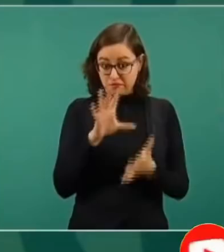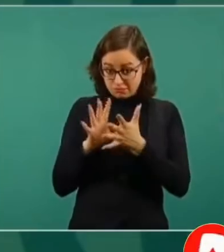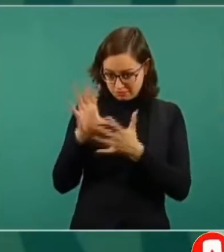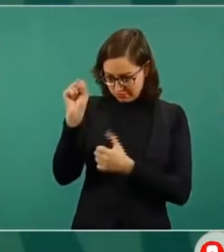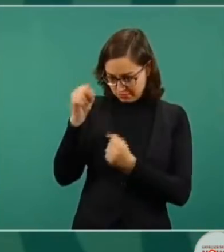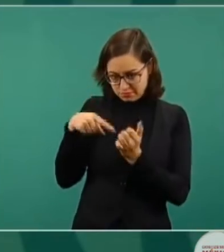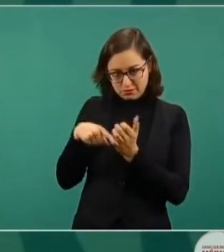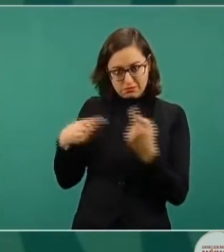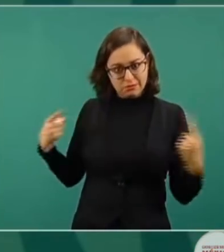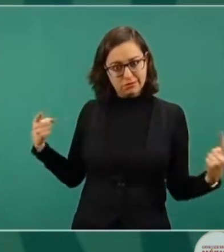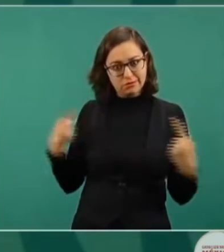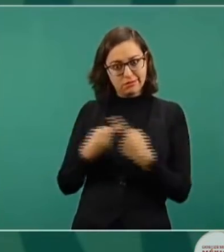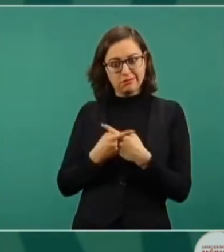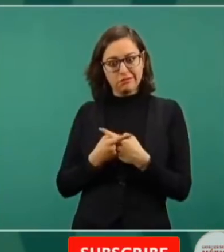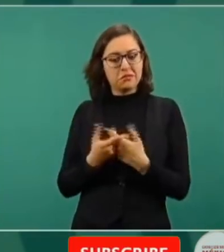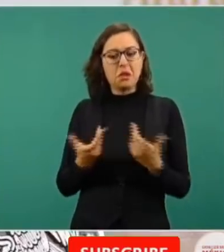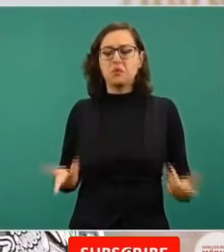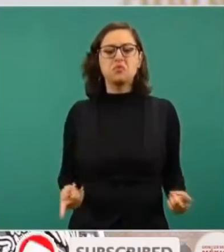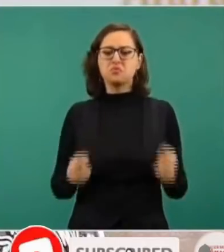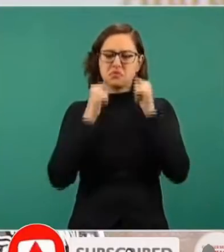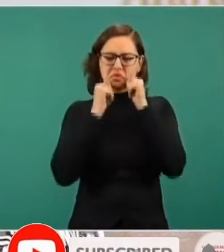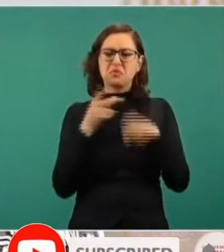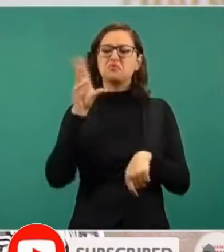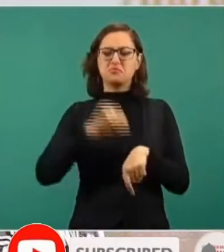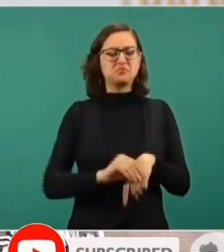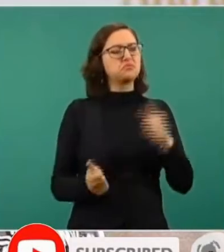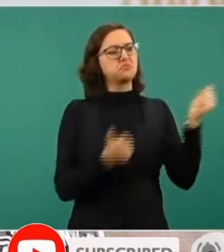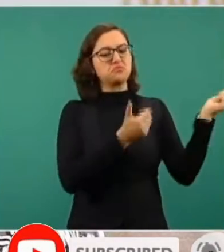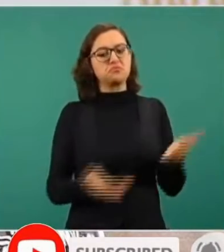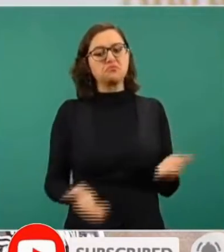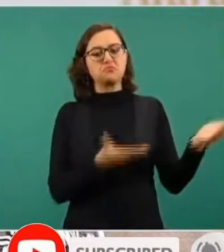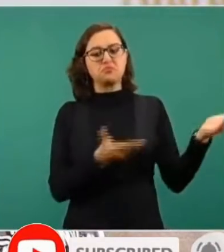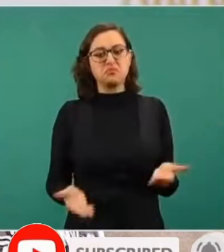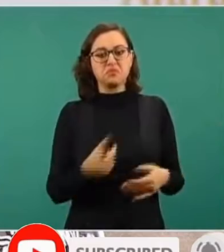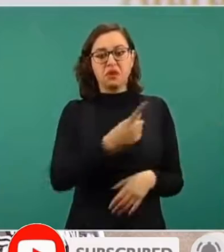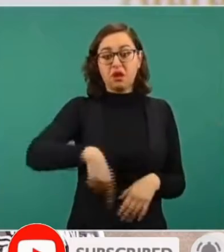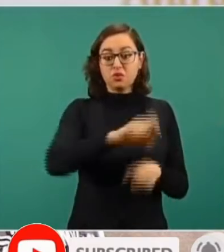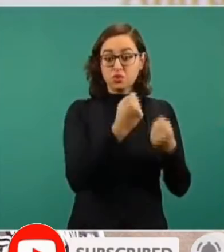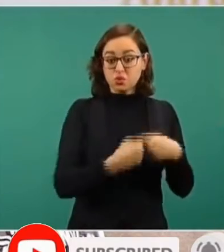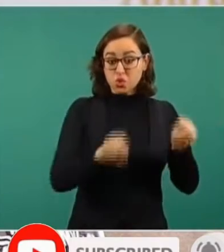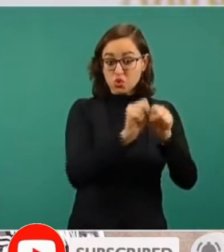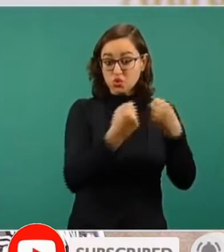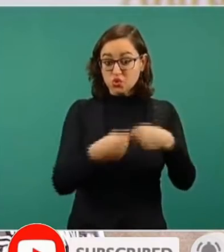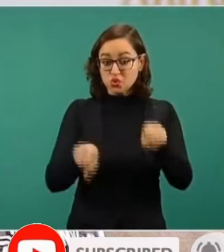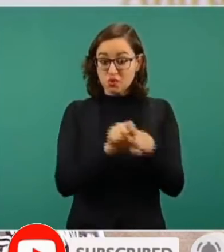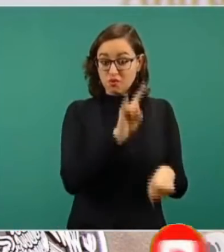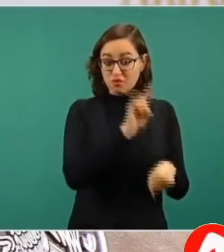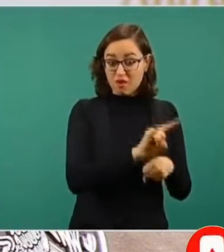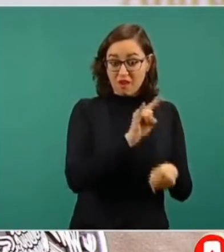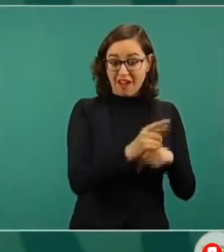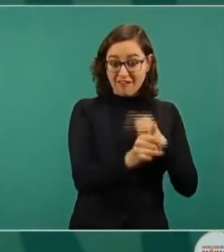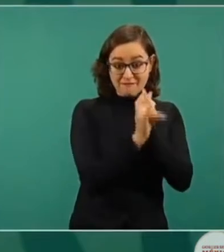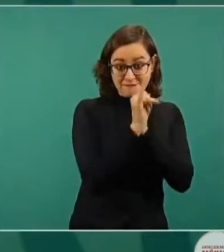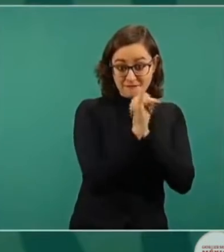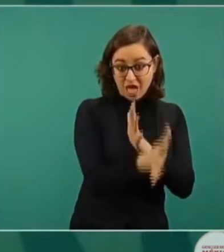Estas sociedades de autoabasto, ¿verdad?, son un fraude a la ley. Es un generador y